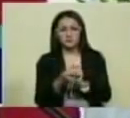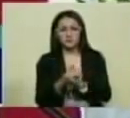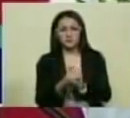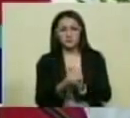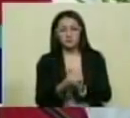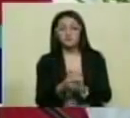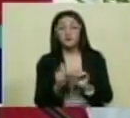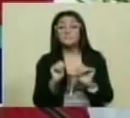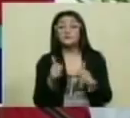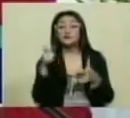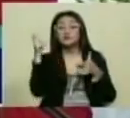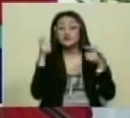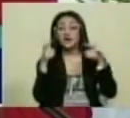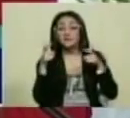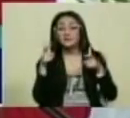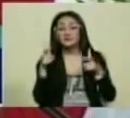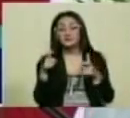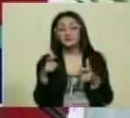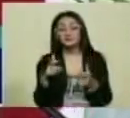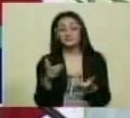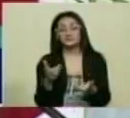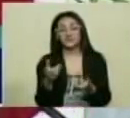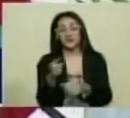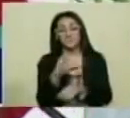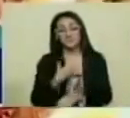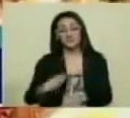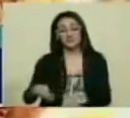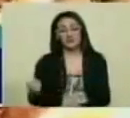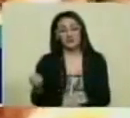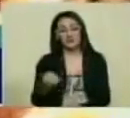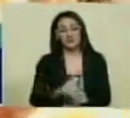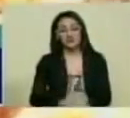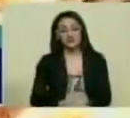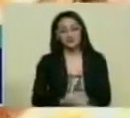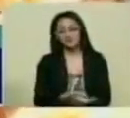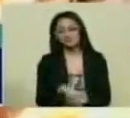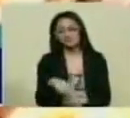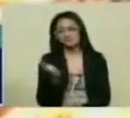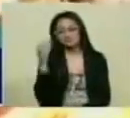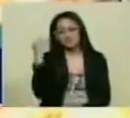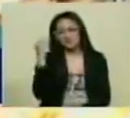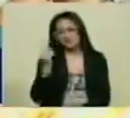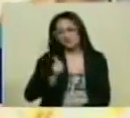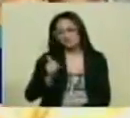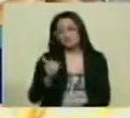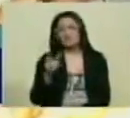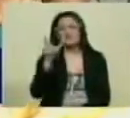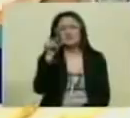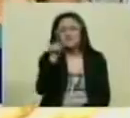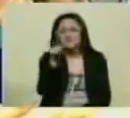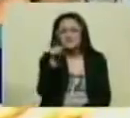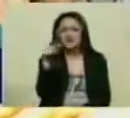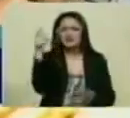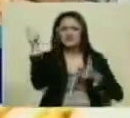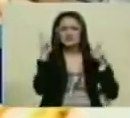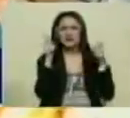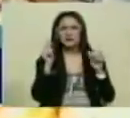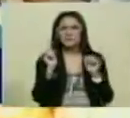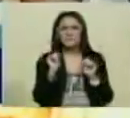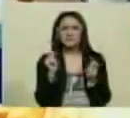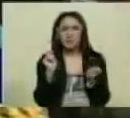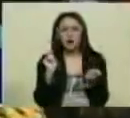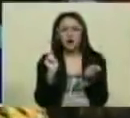Hugo Chávez Frías. Puede decir lo que quieran, pero fue Hugo Chávez quien comenzó a